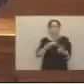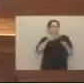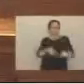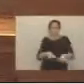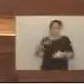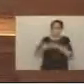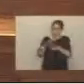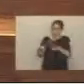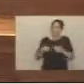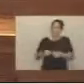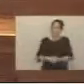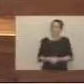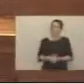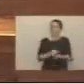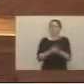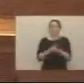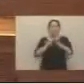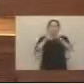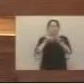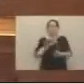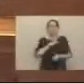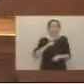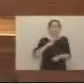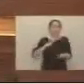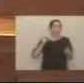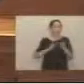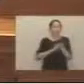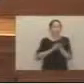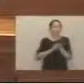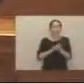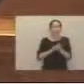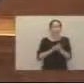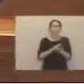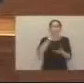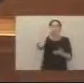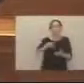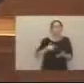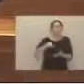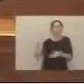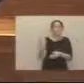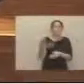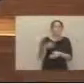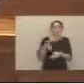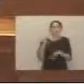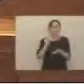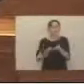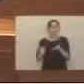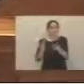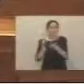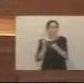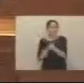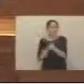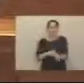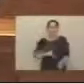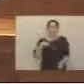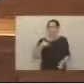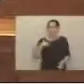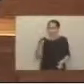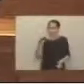no estoy hablando en términos personales, ya se lo he dicho. Estoy hablando en términos personales y como presidente y como secretario general. No insista en